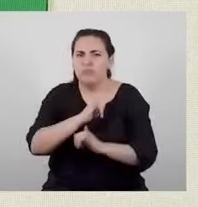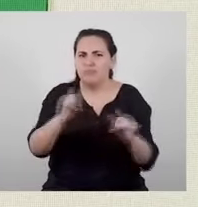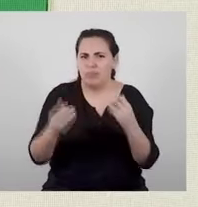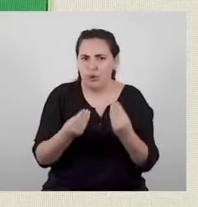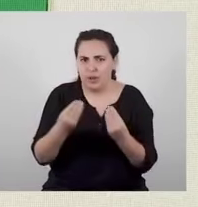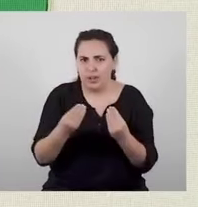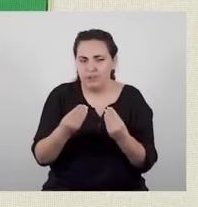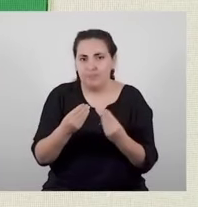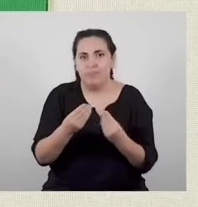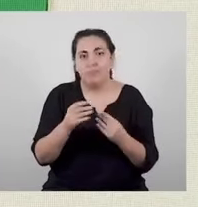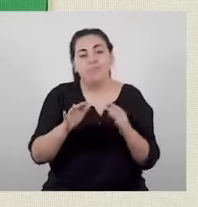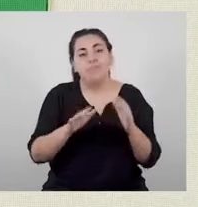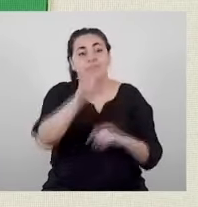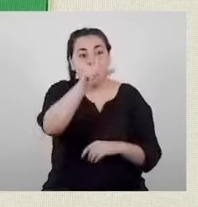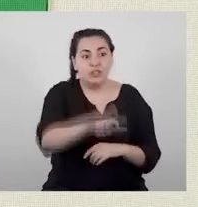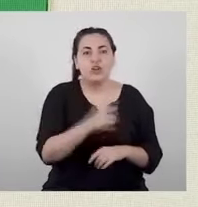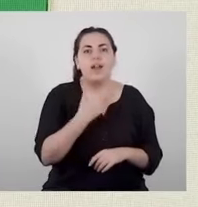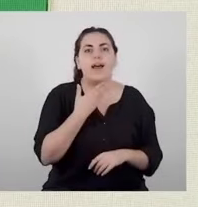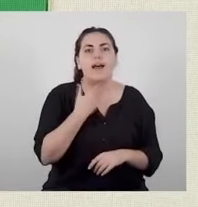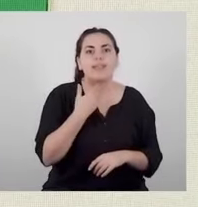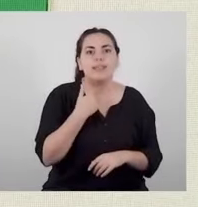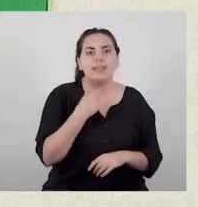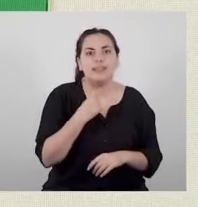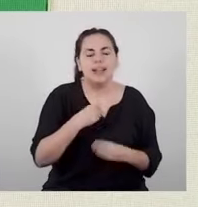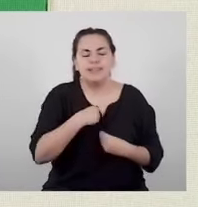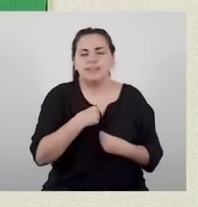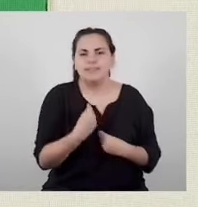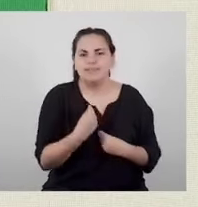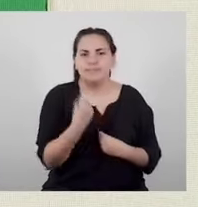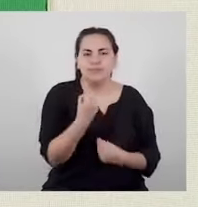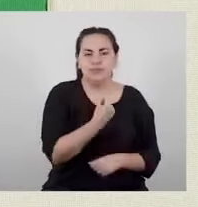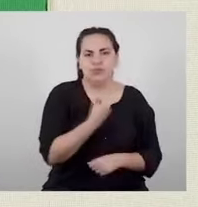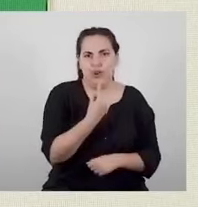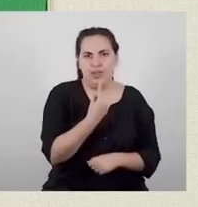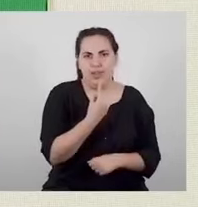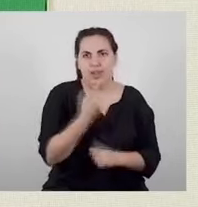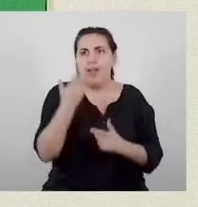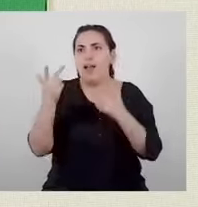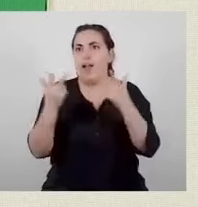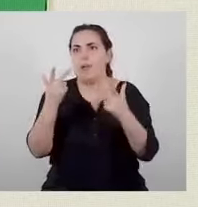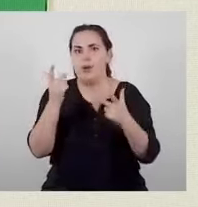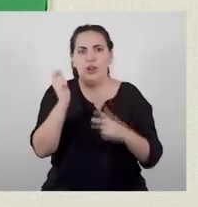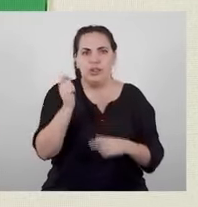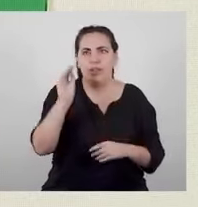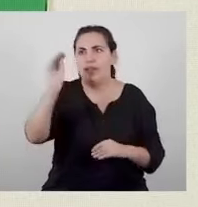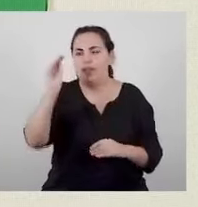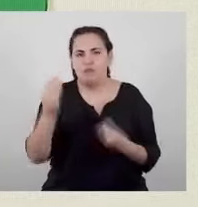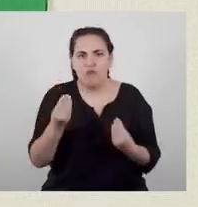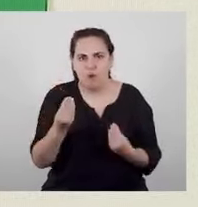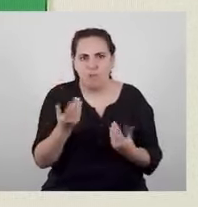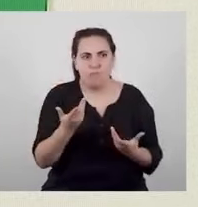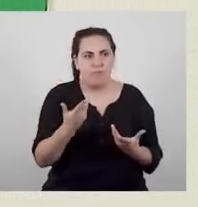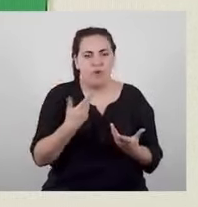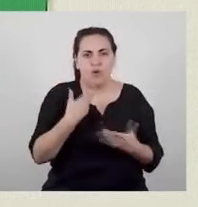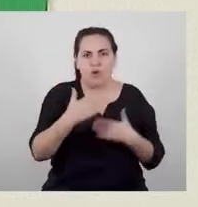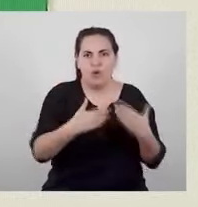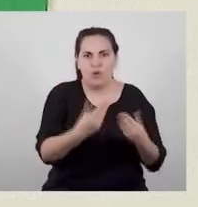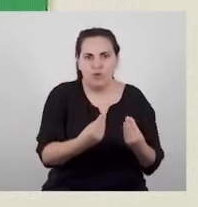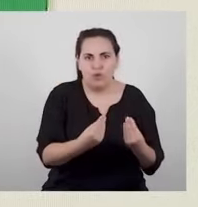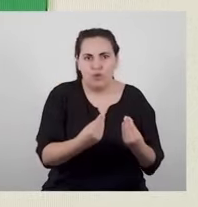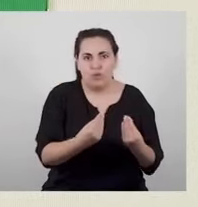persona una persona adicta es soledad es desamparo es con quién lo hablo cómo hago lo que padece una